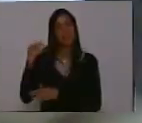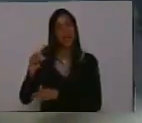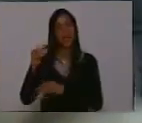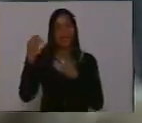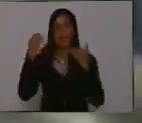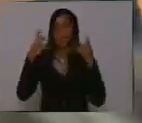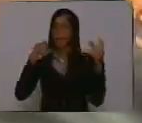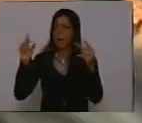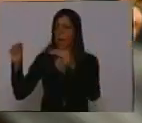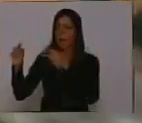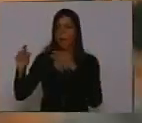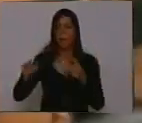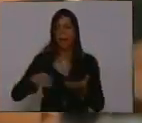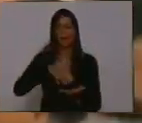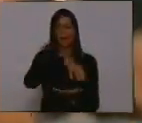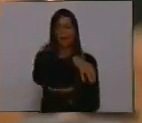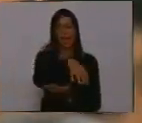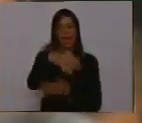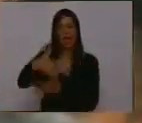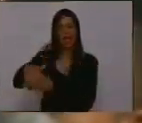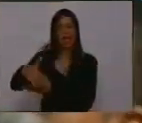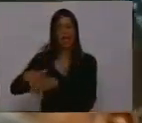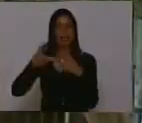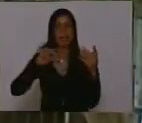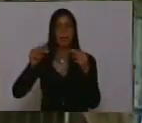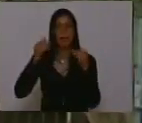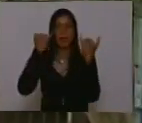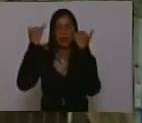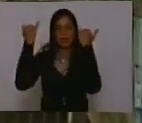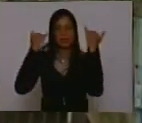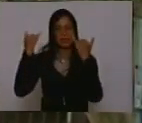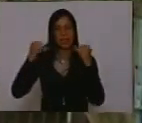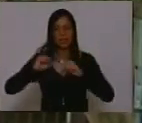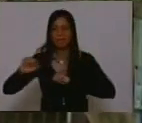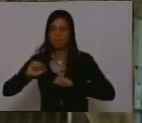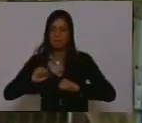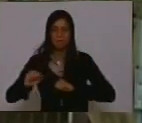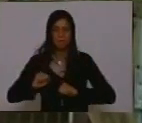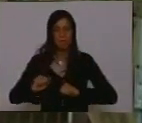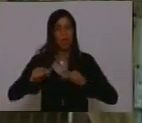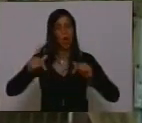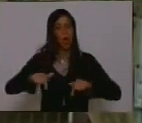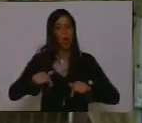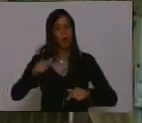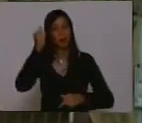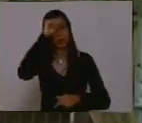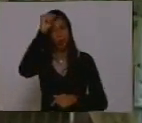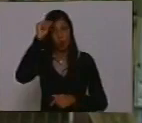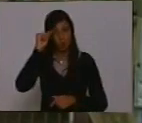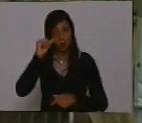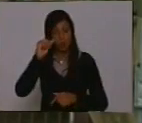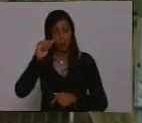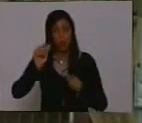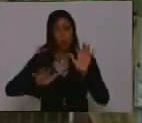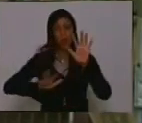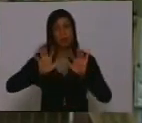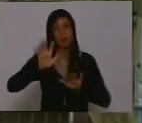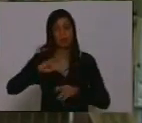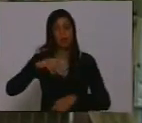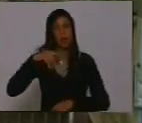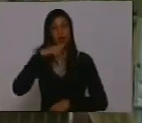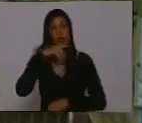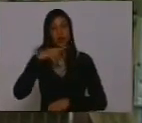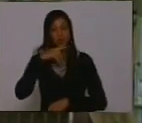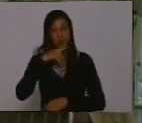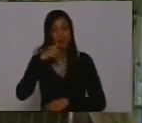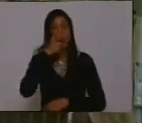de discusión, de acción creadora, motivadora, como la que vamos a ver este domingo, cuando la esperanza de los mirandinos